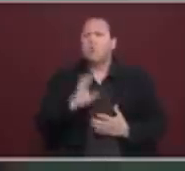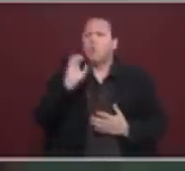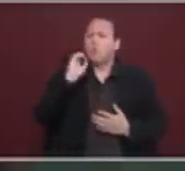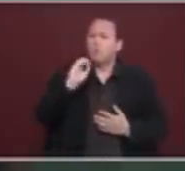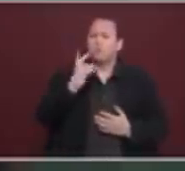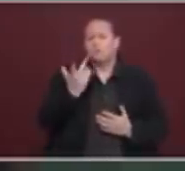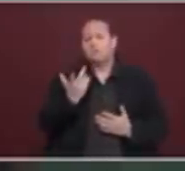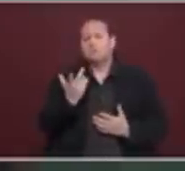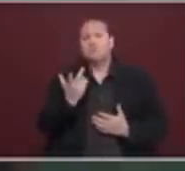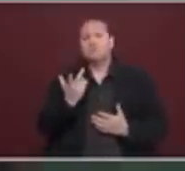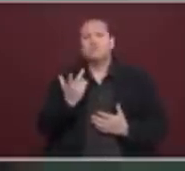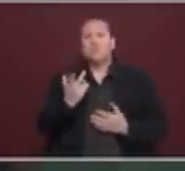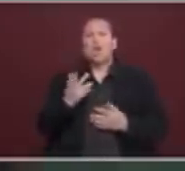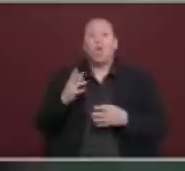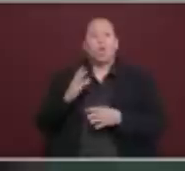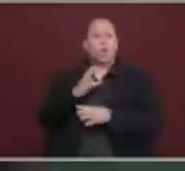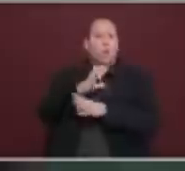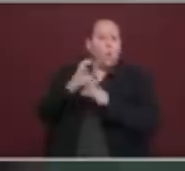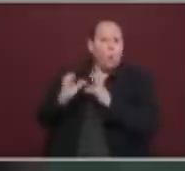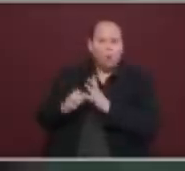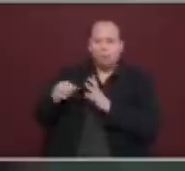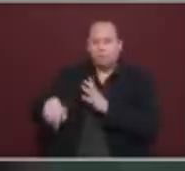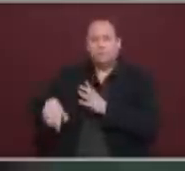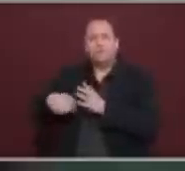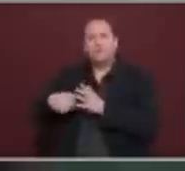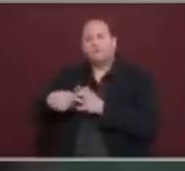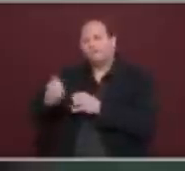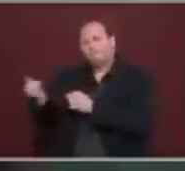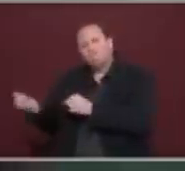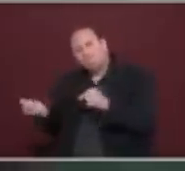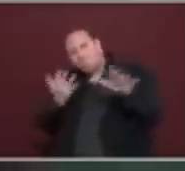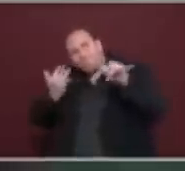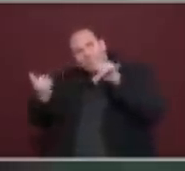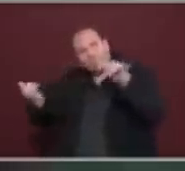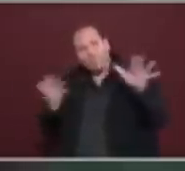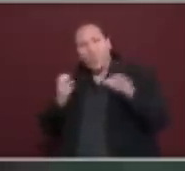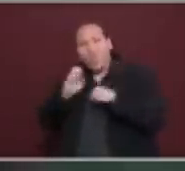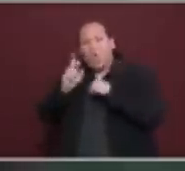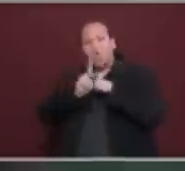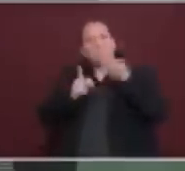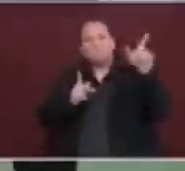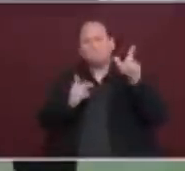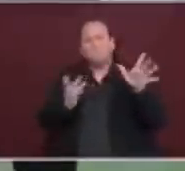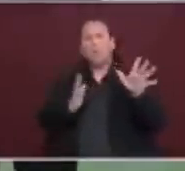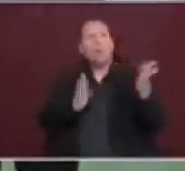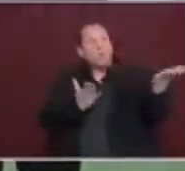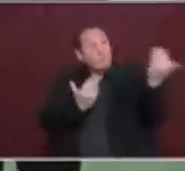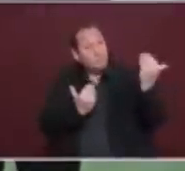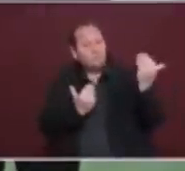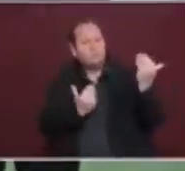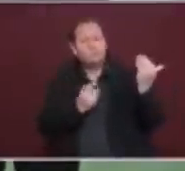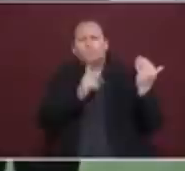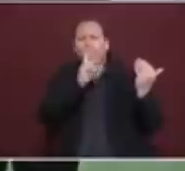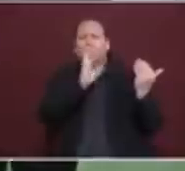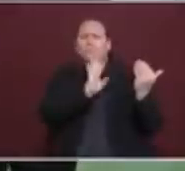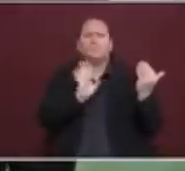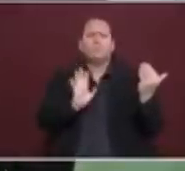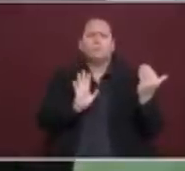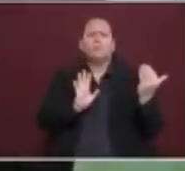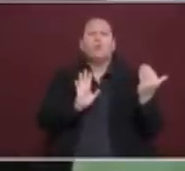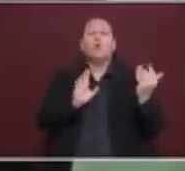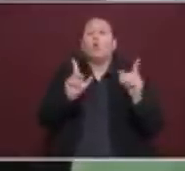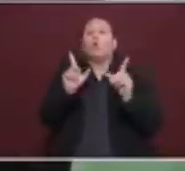se transfirieron se trasladaron a europa no estamos pidiendo eso es nada